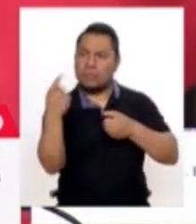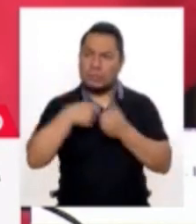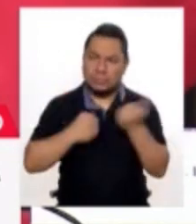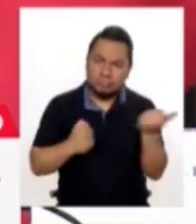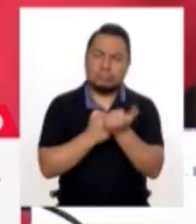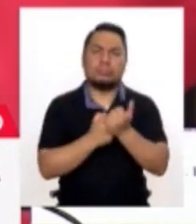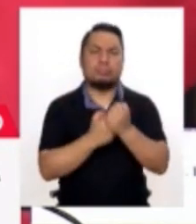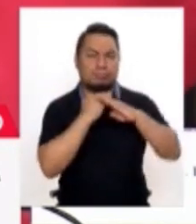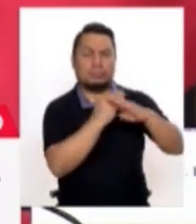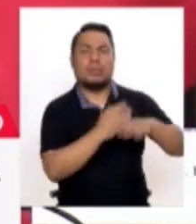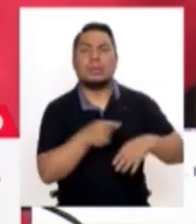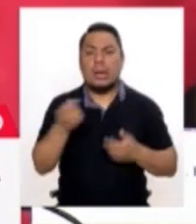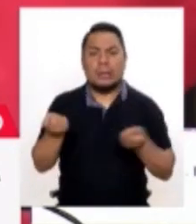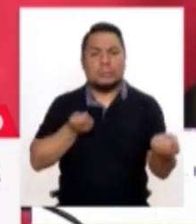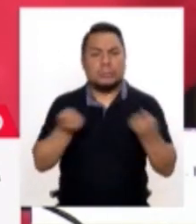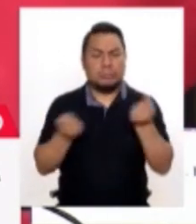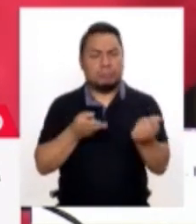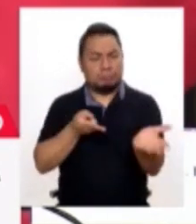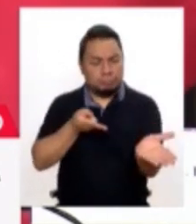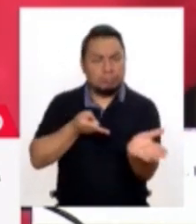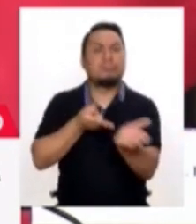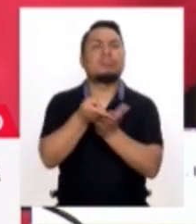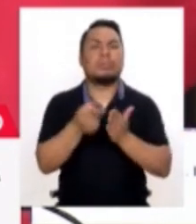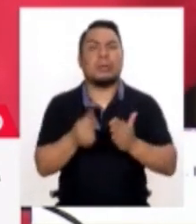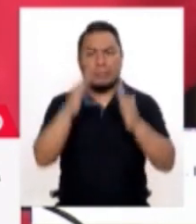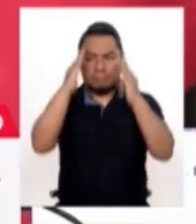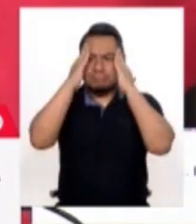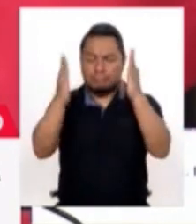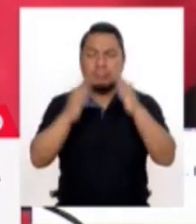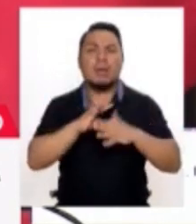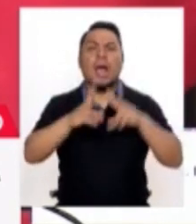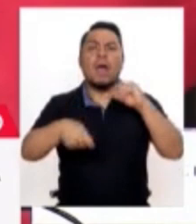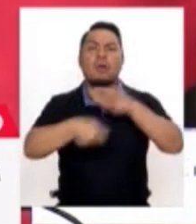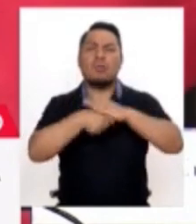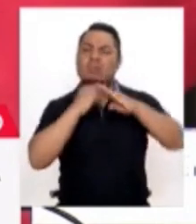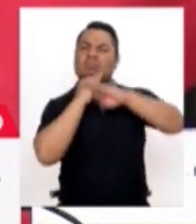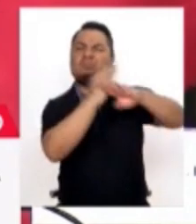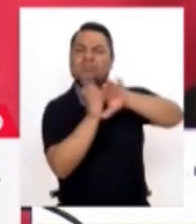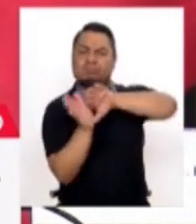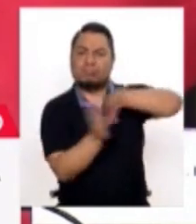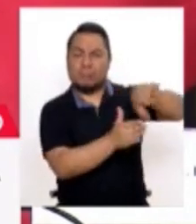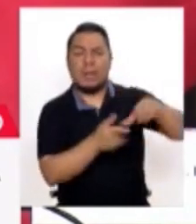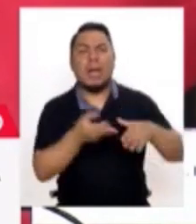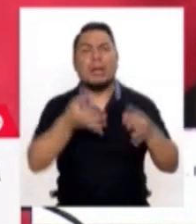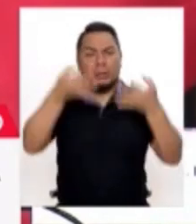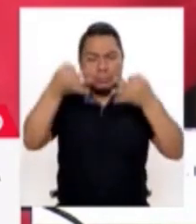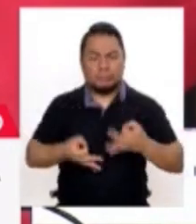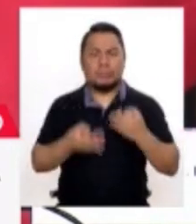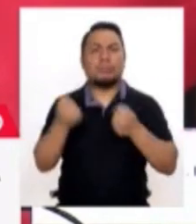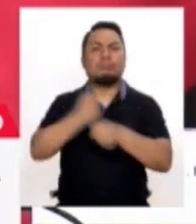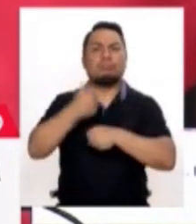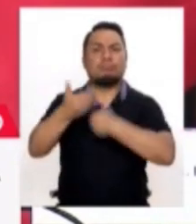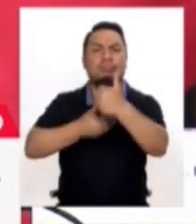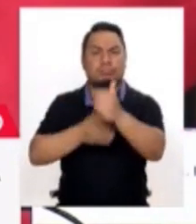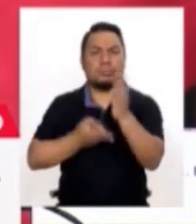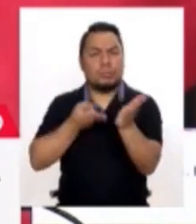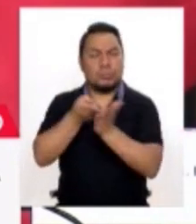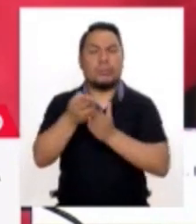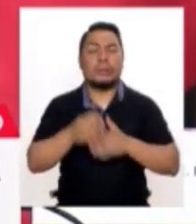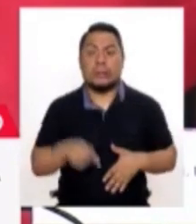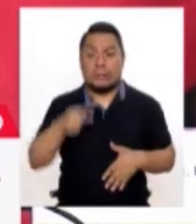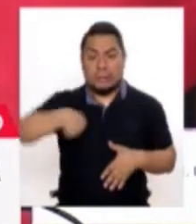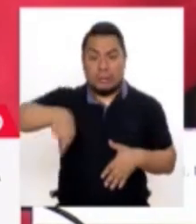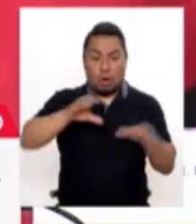una gestión pública íntegra, con un enfoque anticorrupción y eficiente en la gestión.